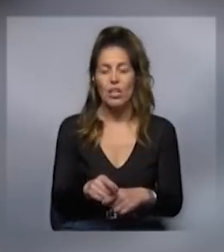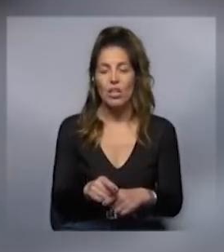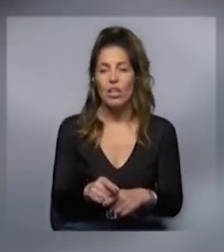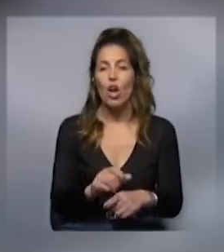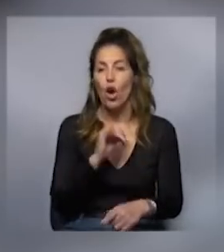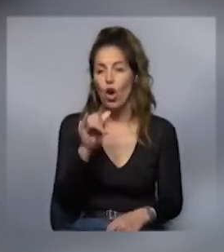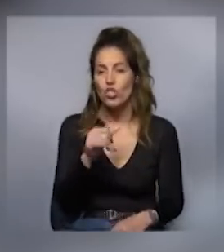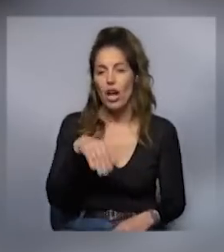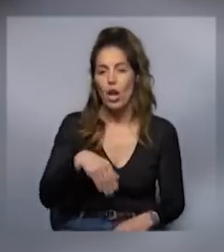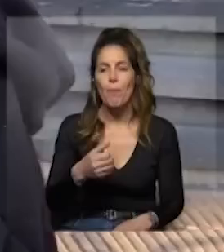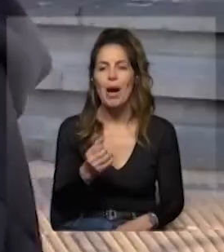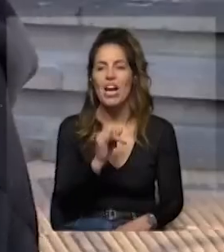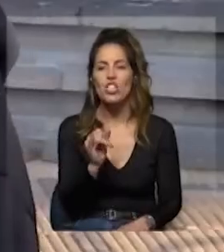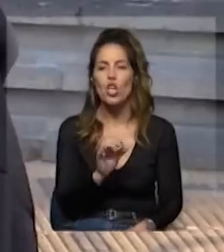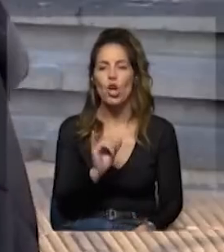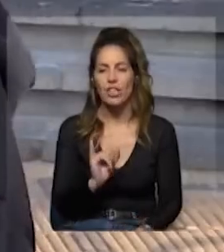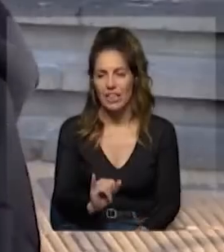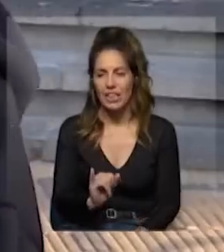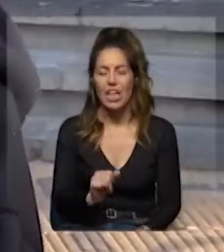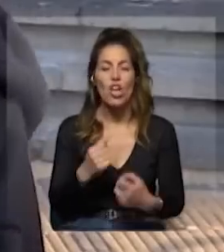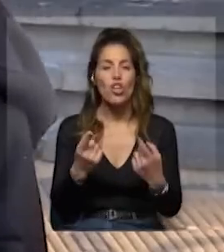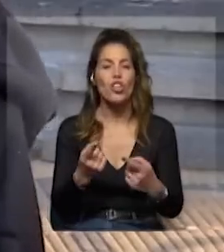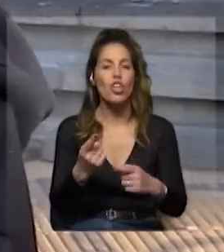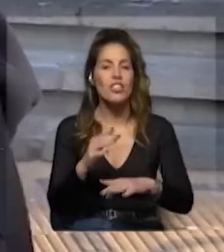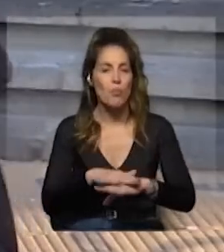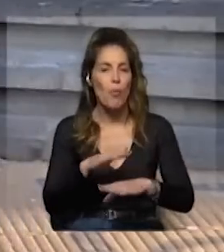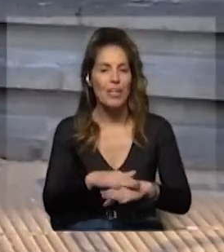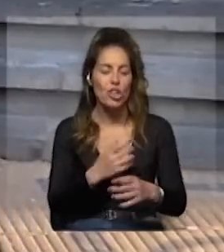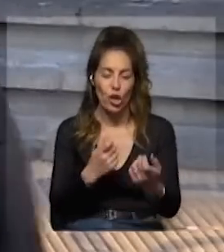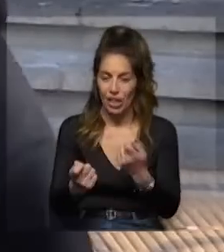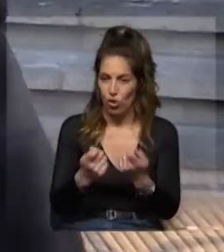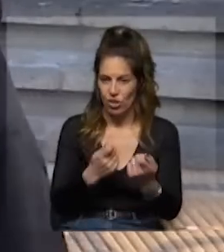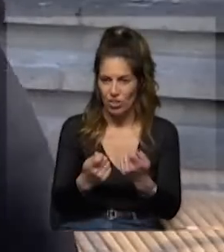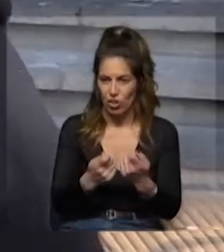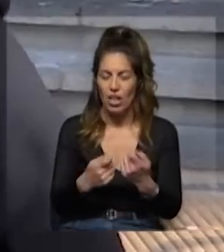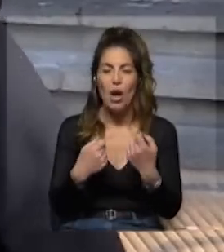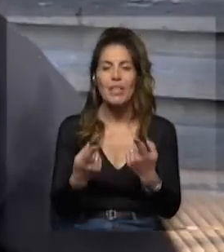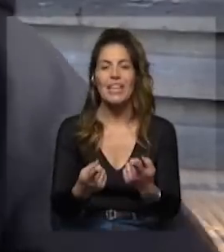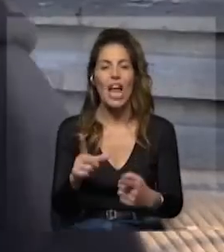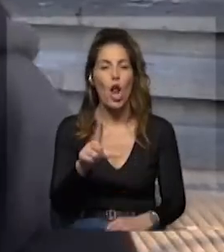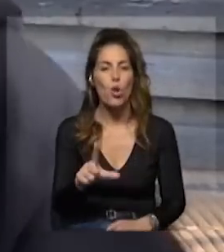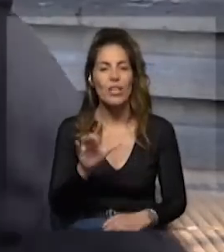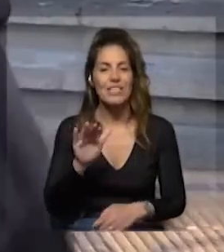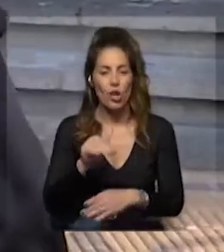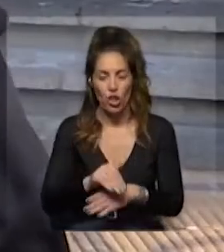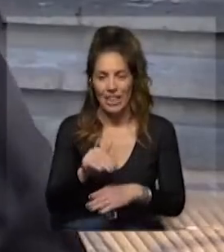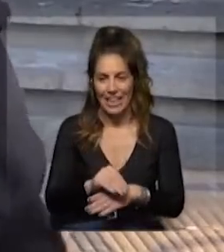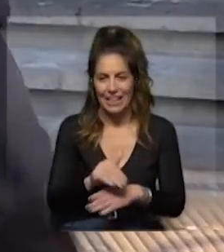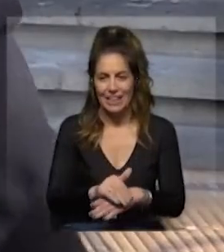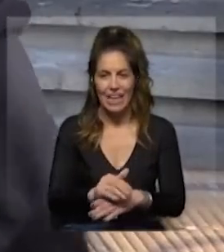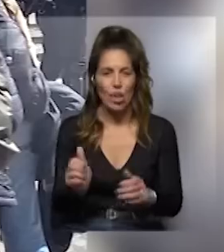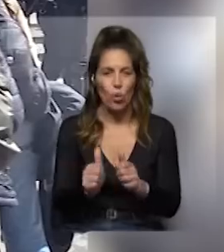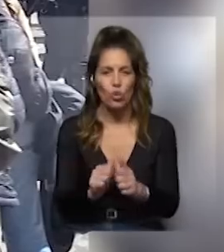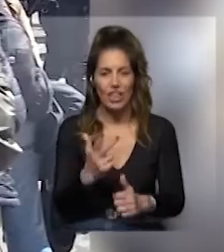Julián maoni se ofreció a darnos esa instancia de negociación la vamos a tener este lunes a las 5 en el cisem junto a otros tres